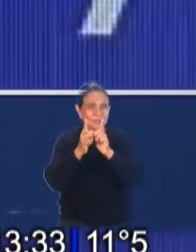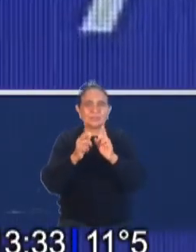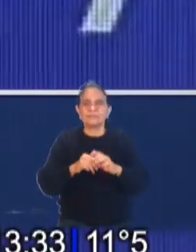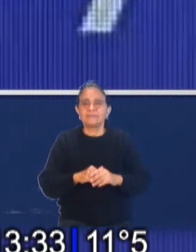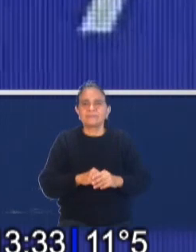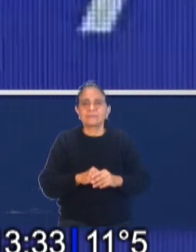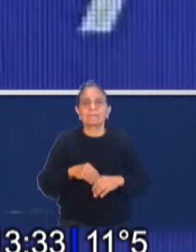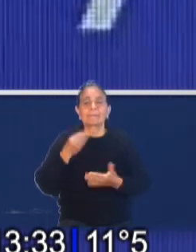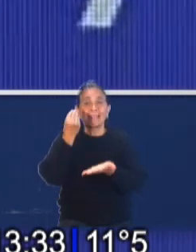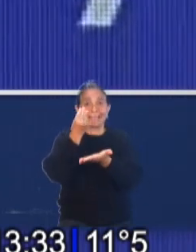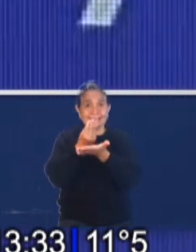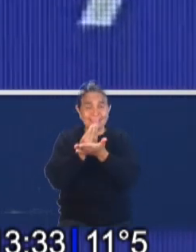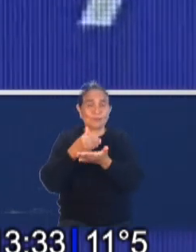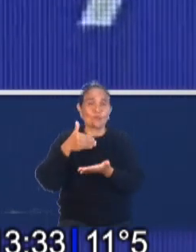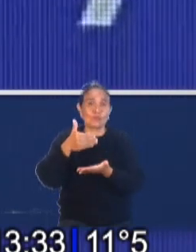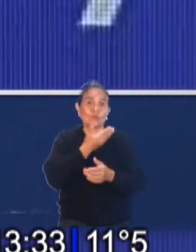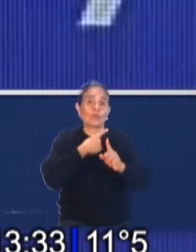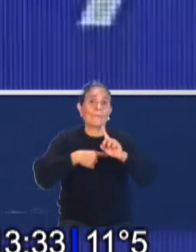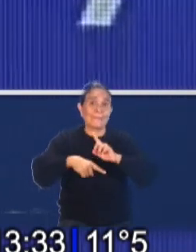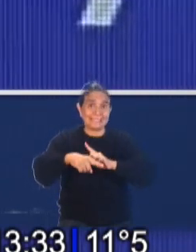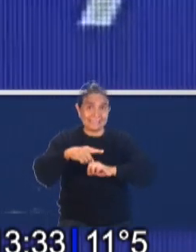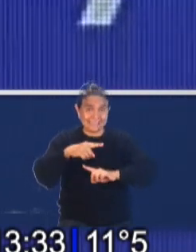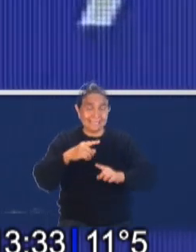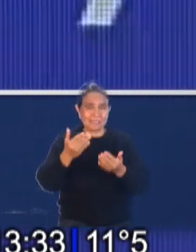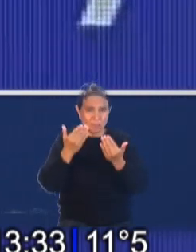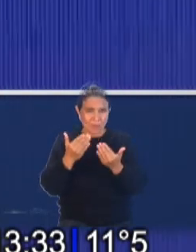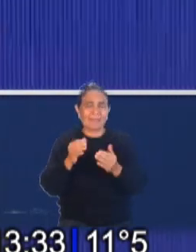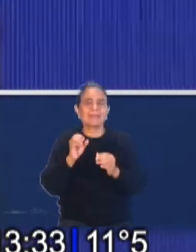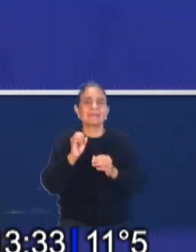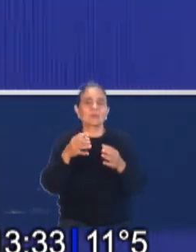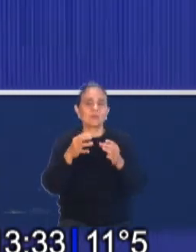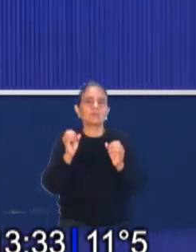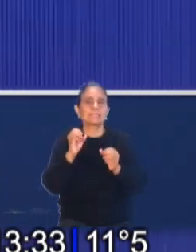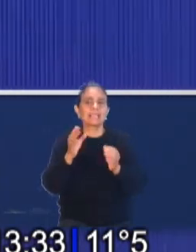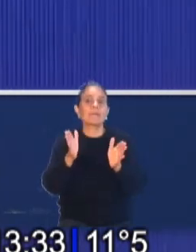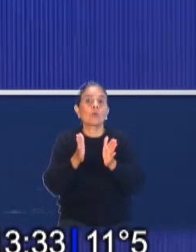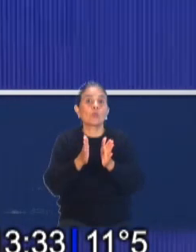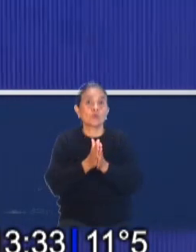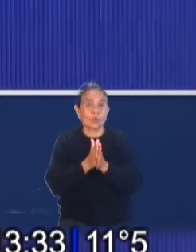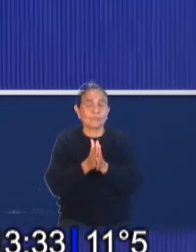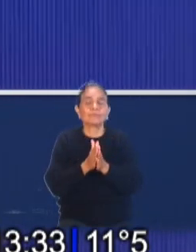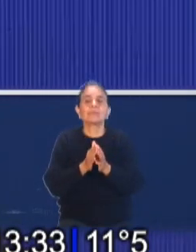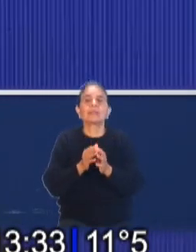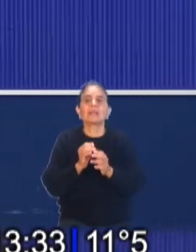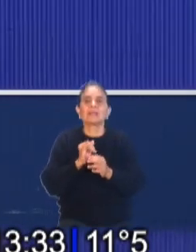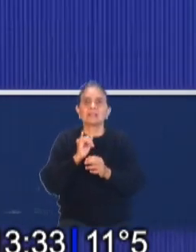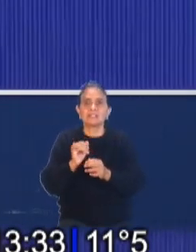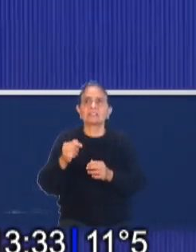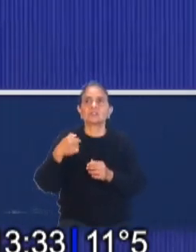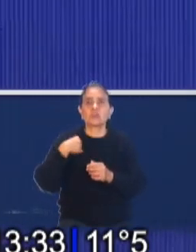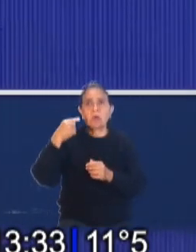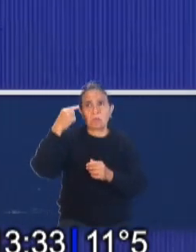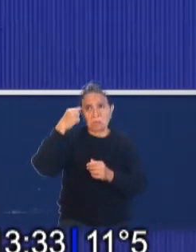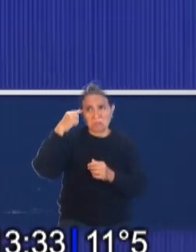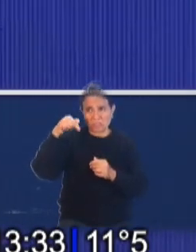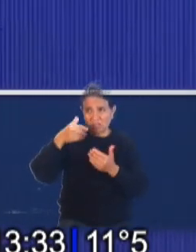El candidato a presidente por Unión por la Patria, Sergio Massa, rechazó de plano que piense en renunciar y dijo que